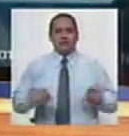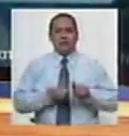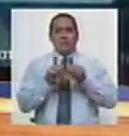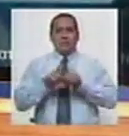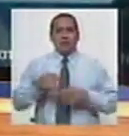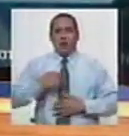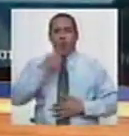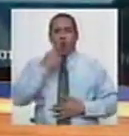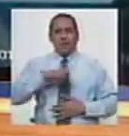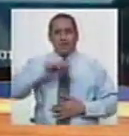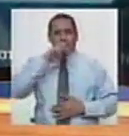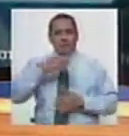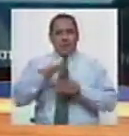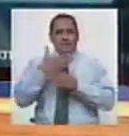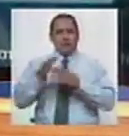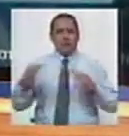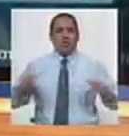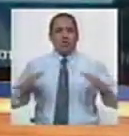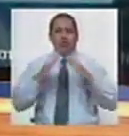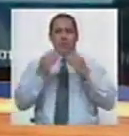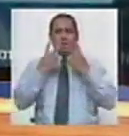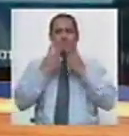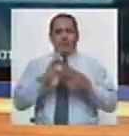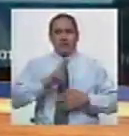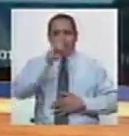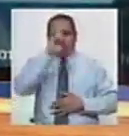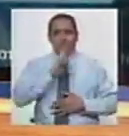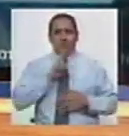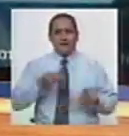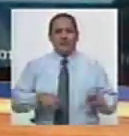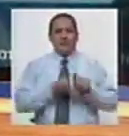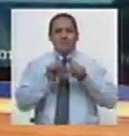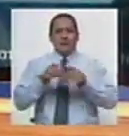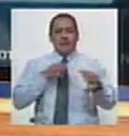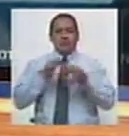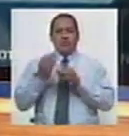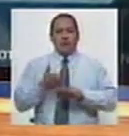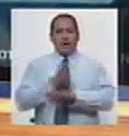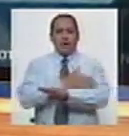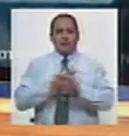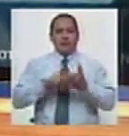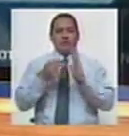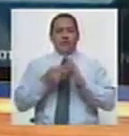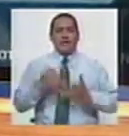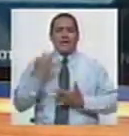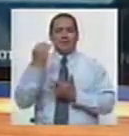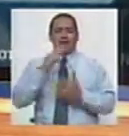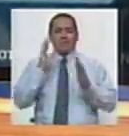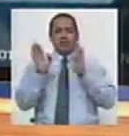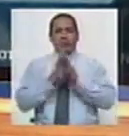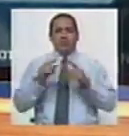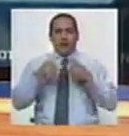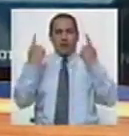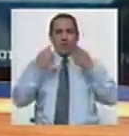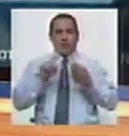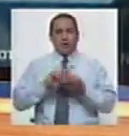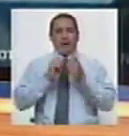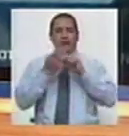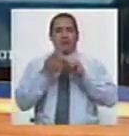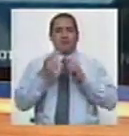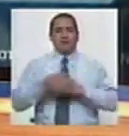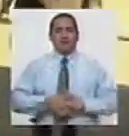Francisco participó en esta cumbre en Roma y también se refirió a lo que se espera de la cumbre sobre el cambio